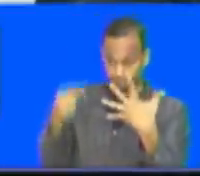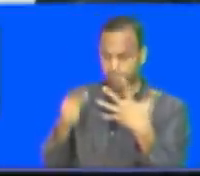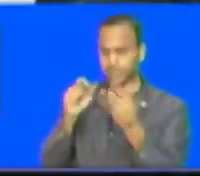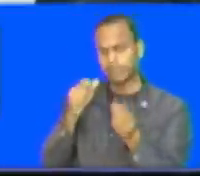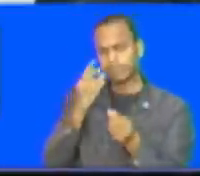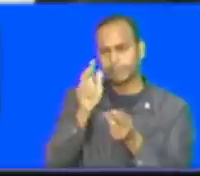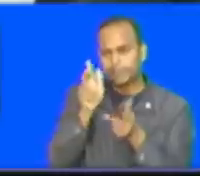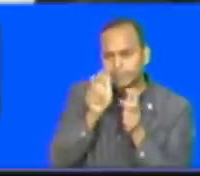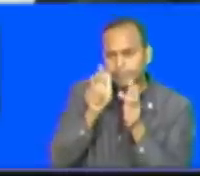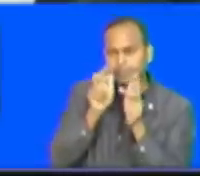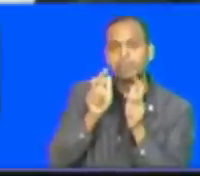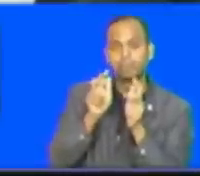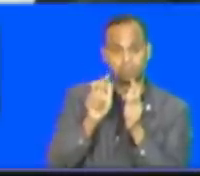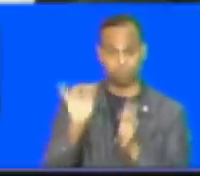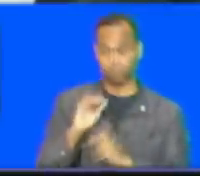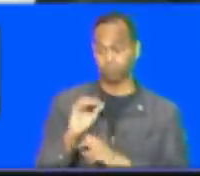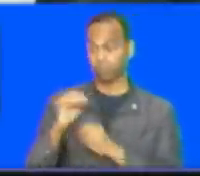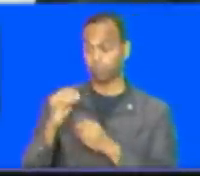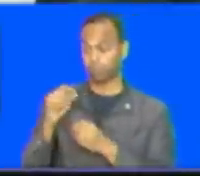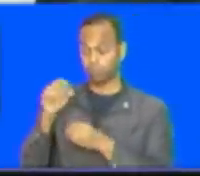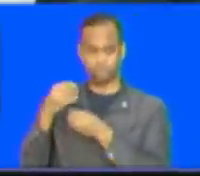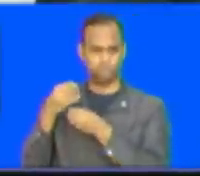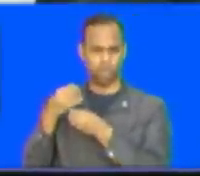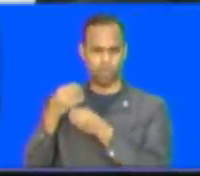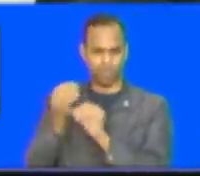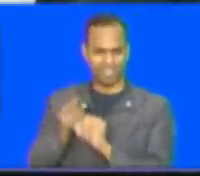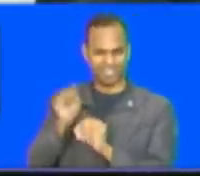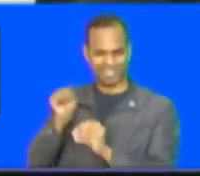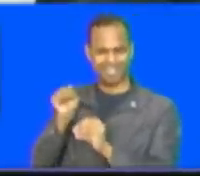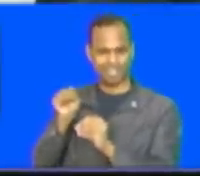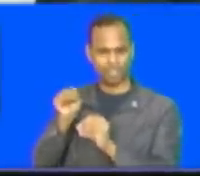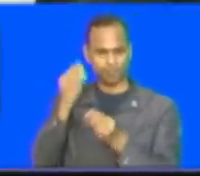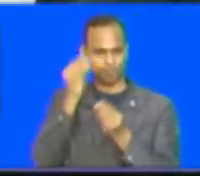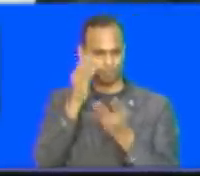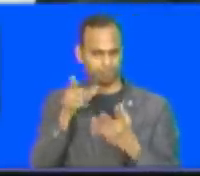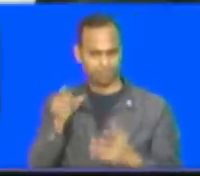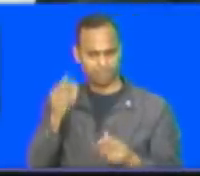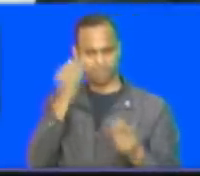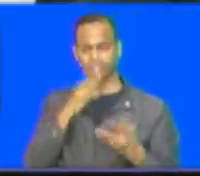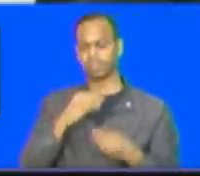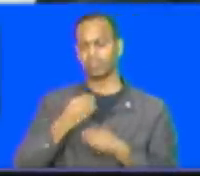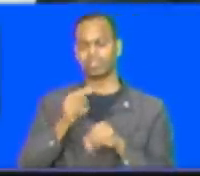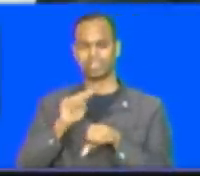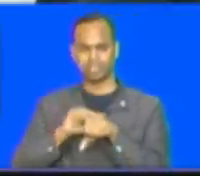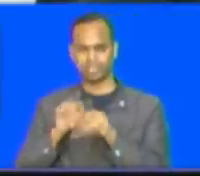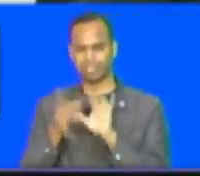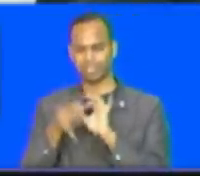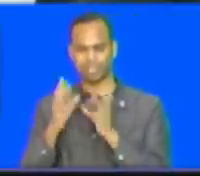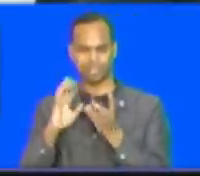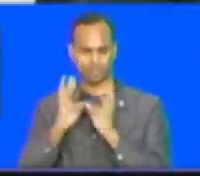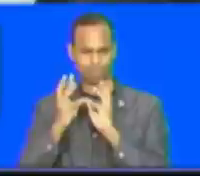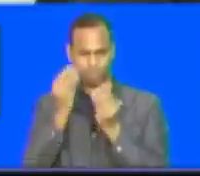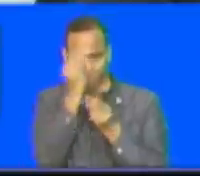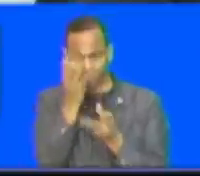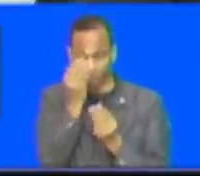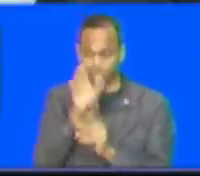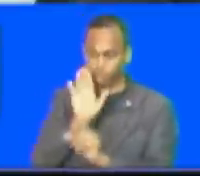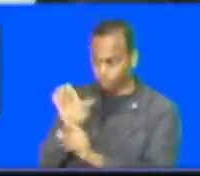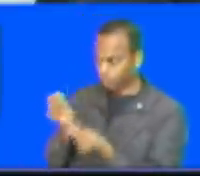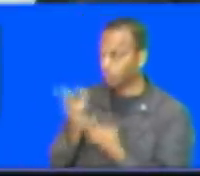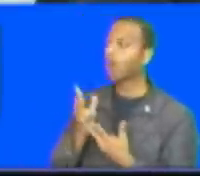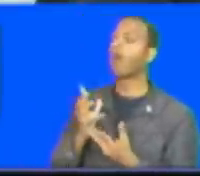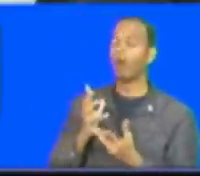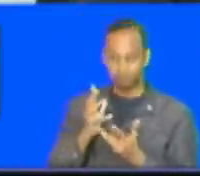con las informaciones servidas por el organismo oficial para estos fines, que es la Oficina Nacional de Meteorología, que informa a la ciudadanía,